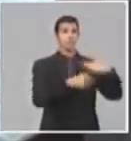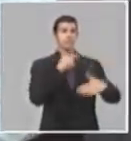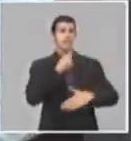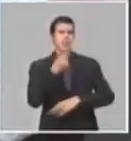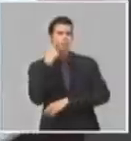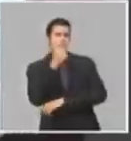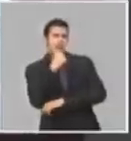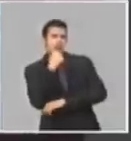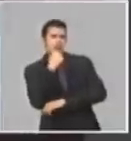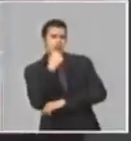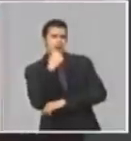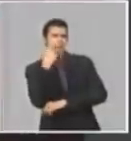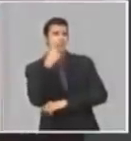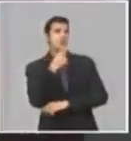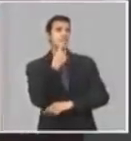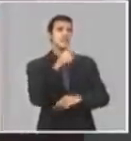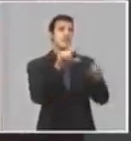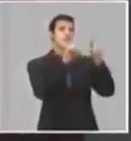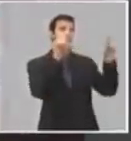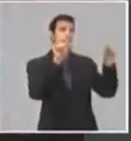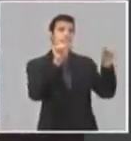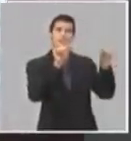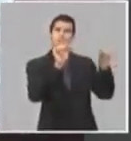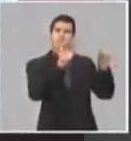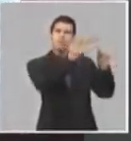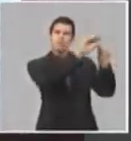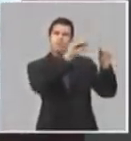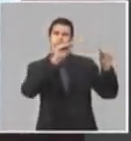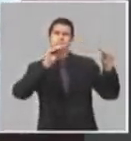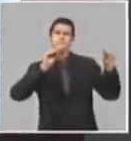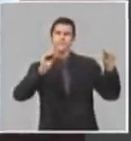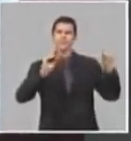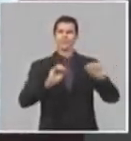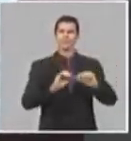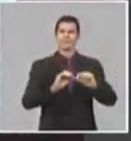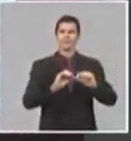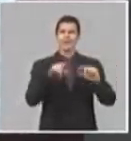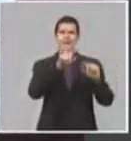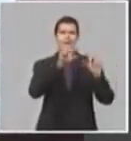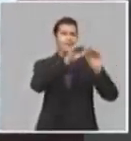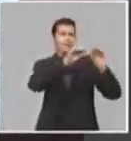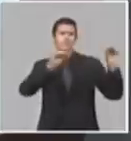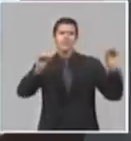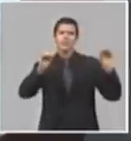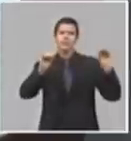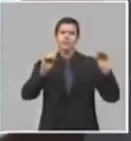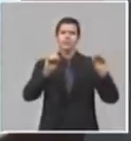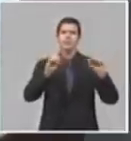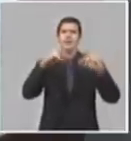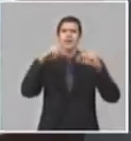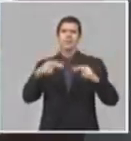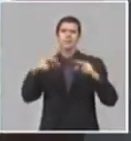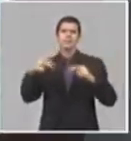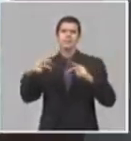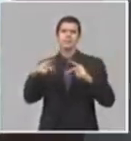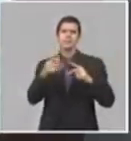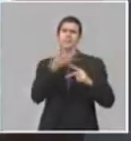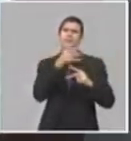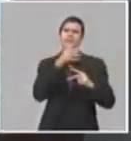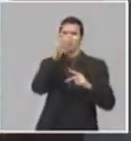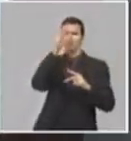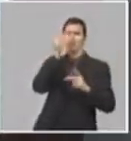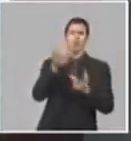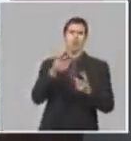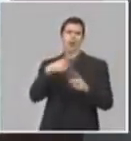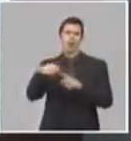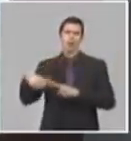hablan de un apartheid económico. ¿Se puede cuestionar de apartheid económico a un país donde el gobierno todos los